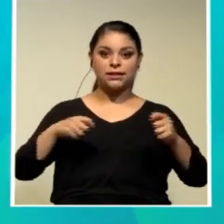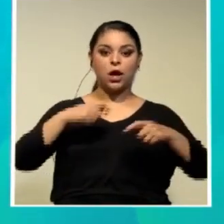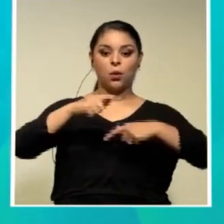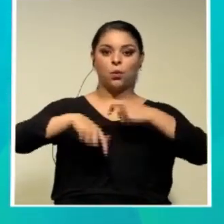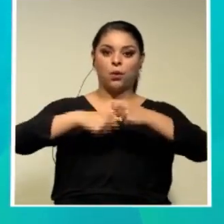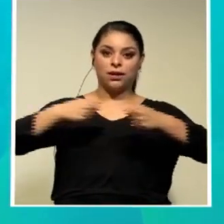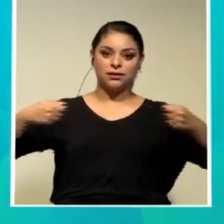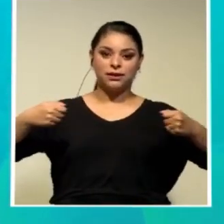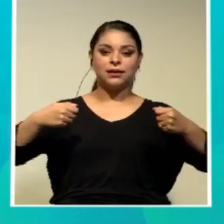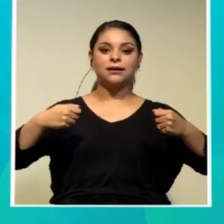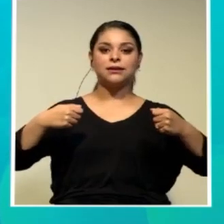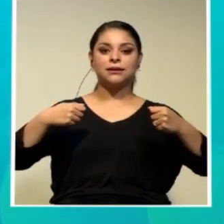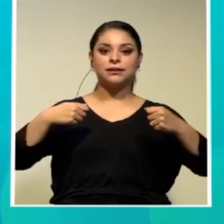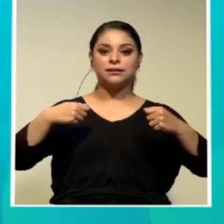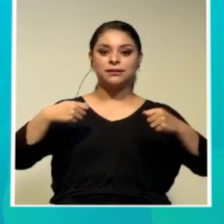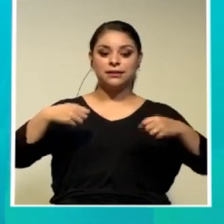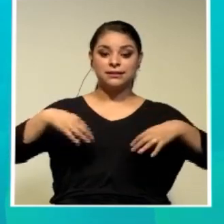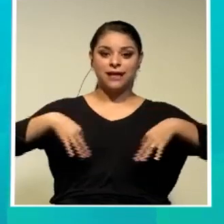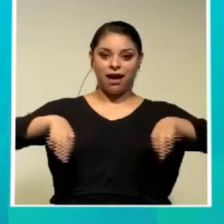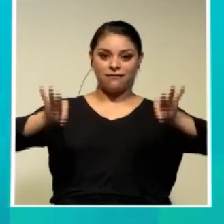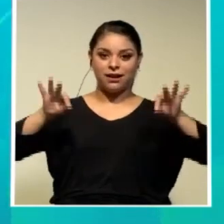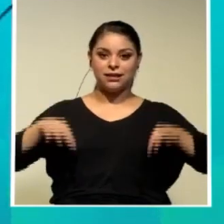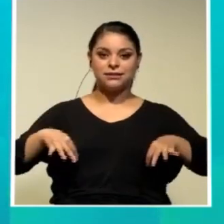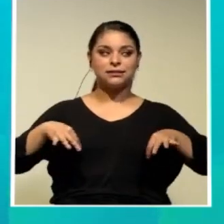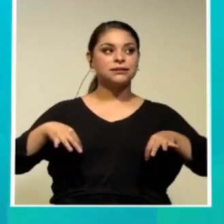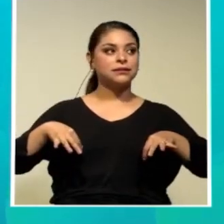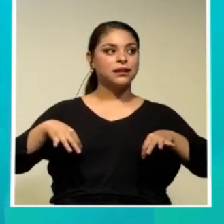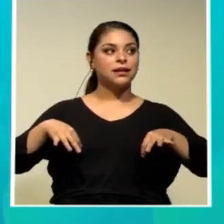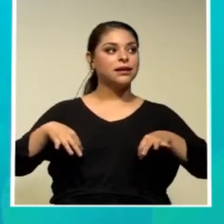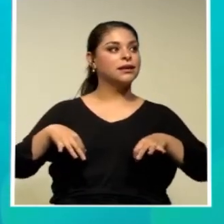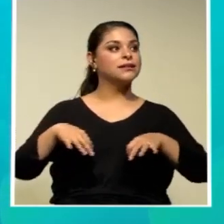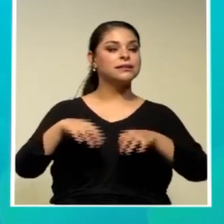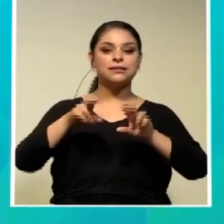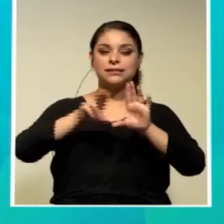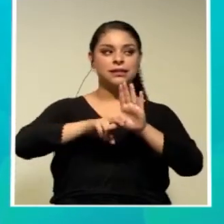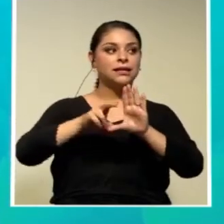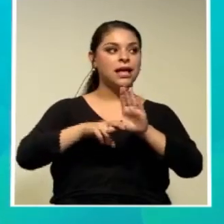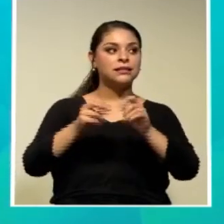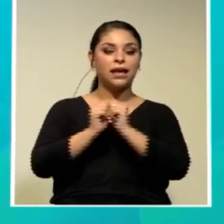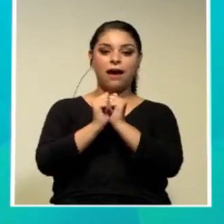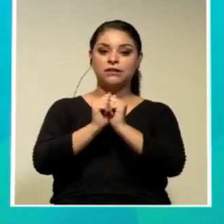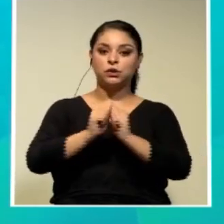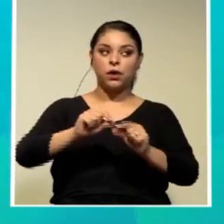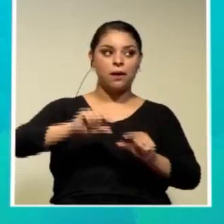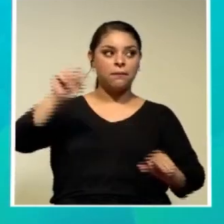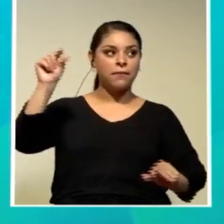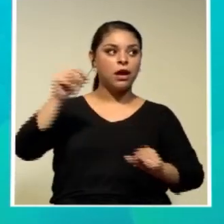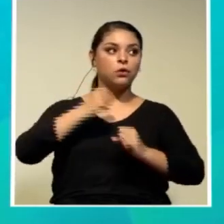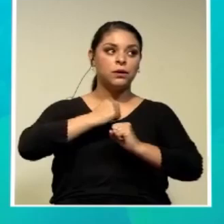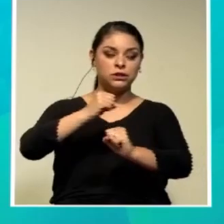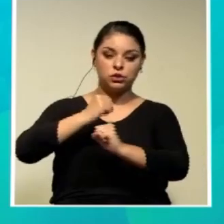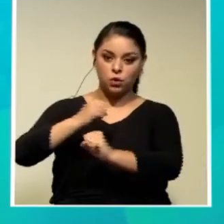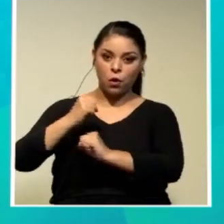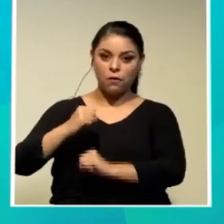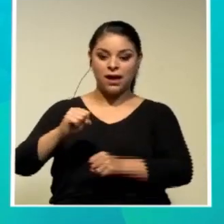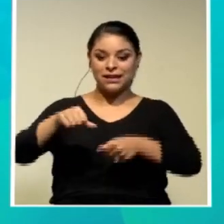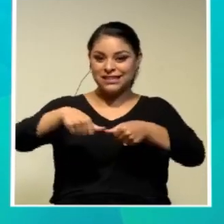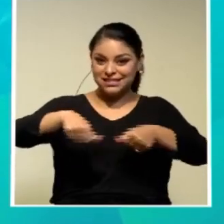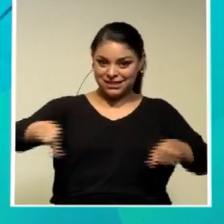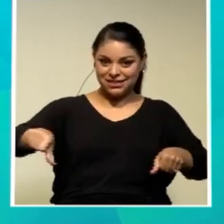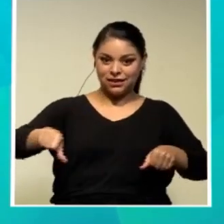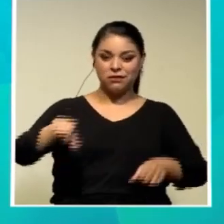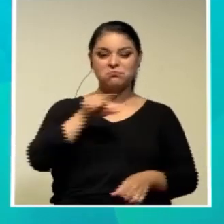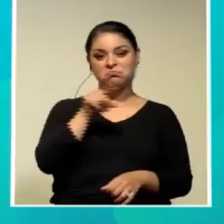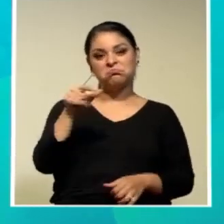sábanas, sillas, caballito de palo, palo de escoba, cinta adhesiva y muchas otras cosas más que aquí vamos a aprender. Que tengan en casa, porque a